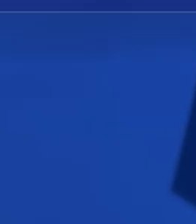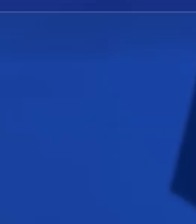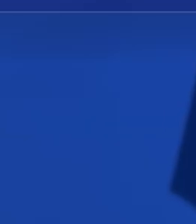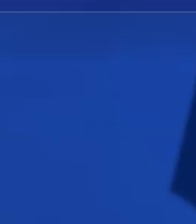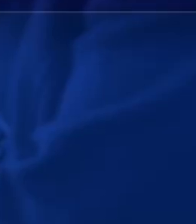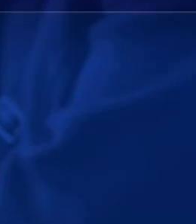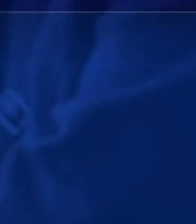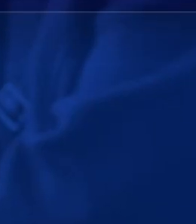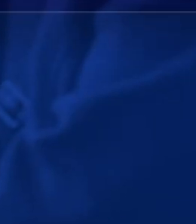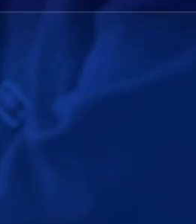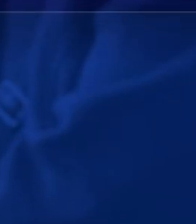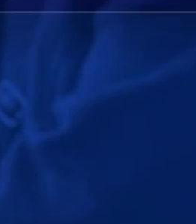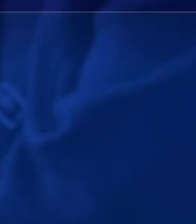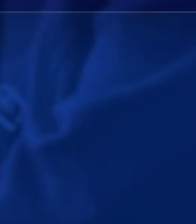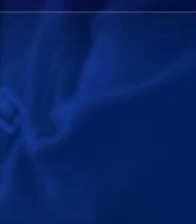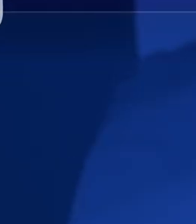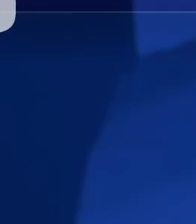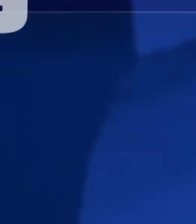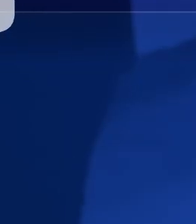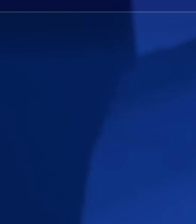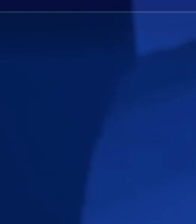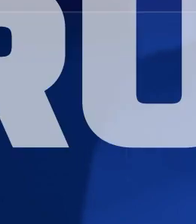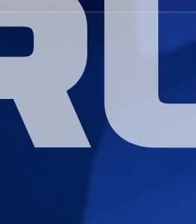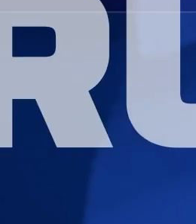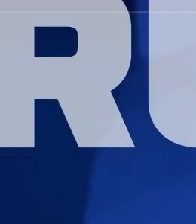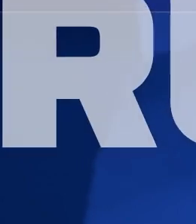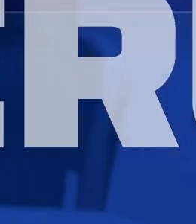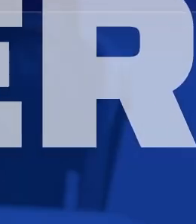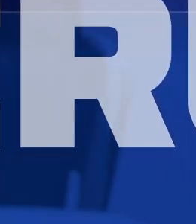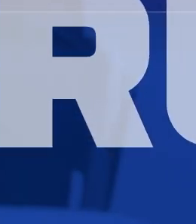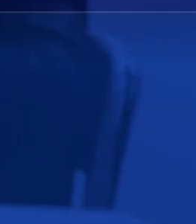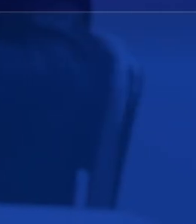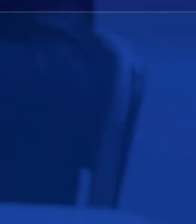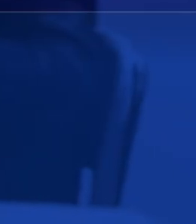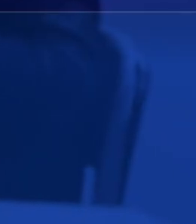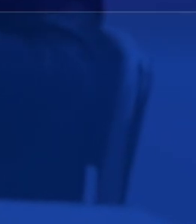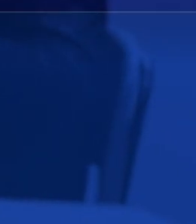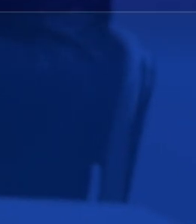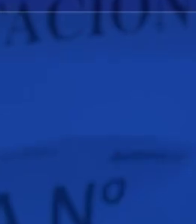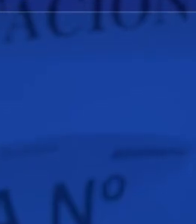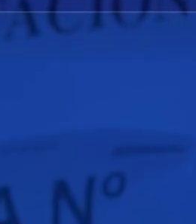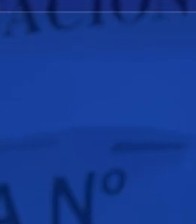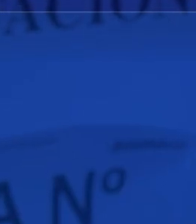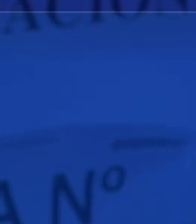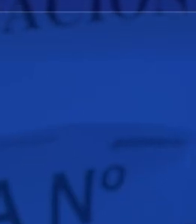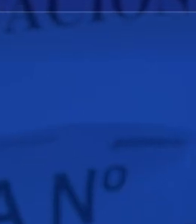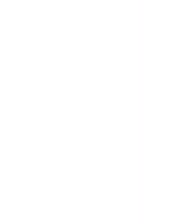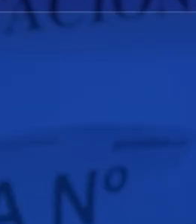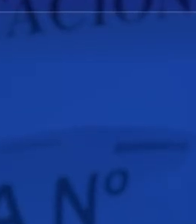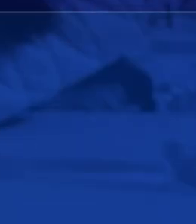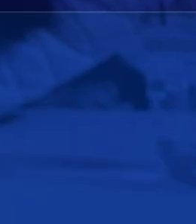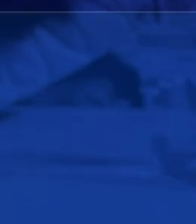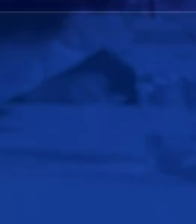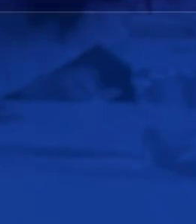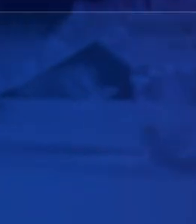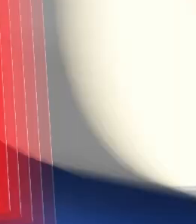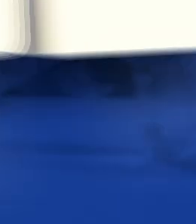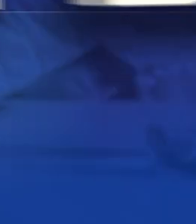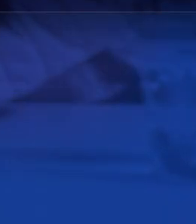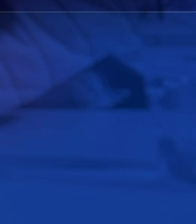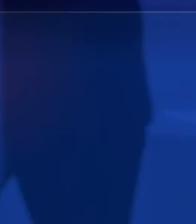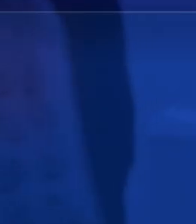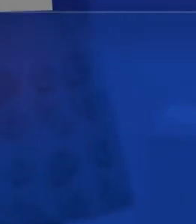propuestas y transparencias para construir El Perú que queremos exitosa presenta